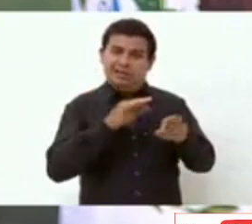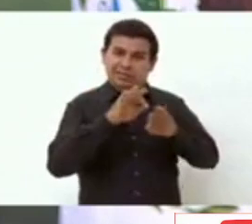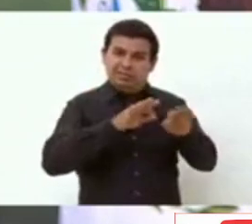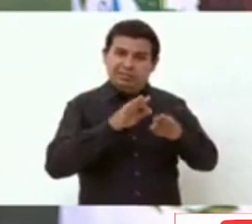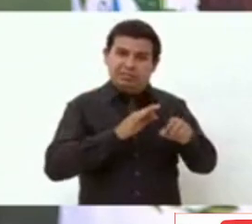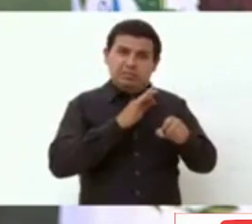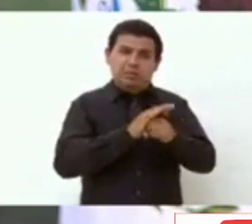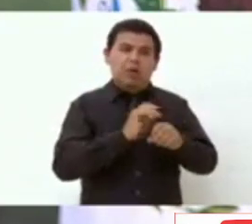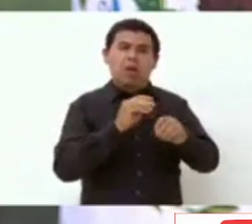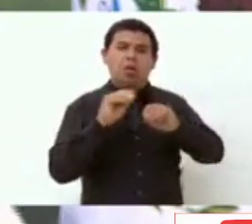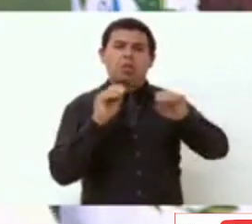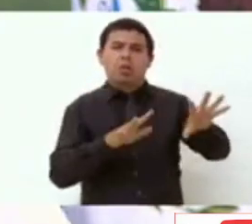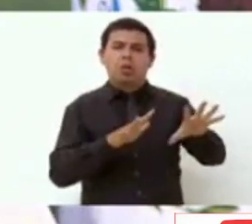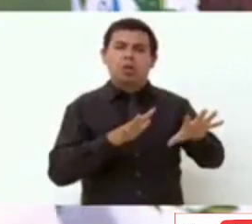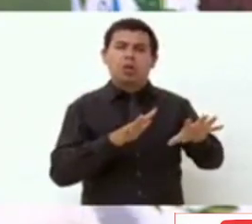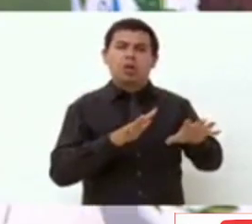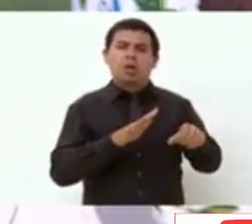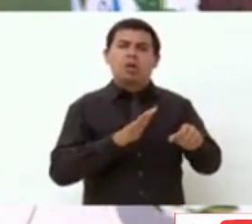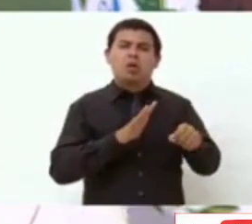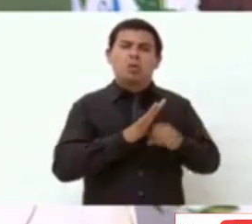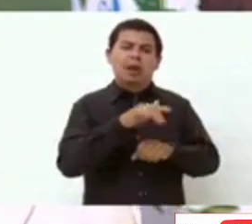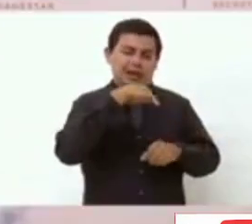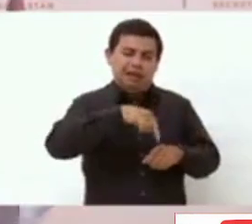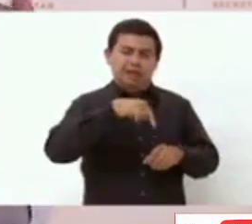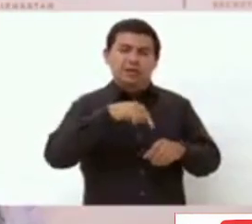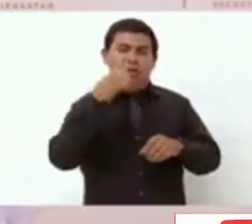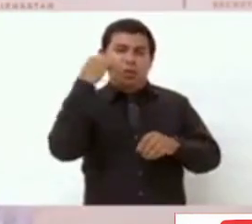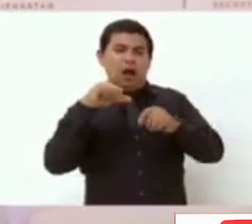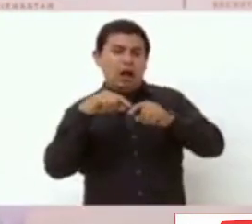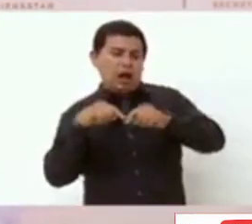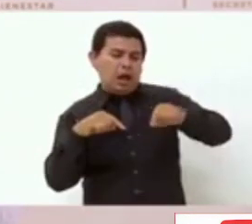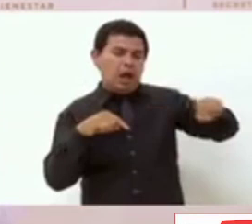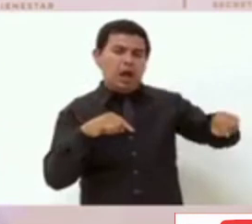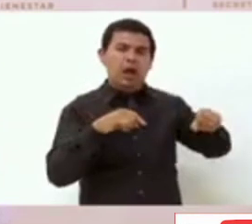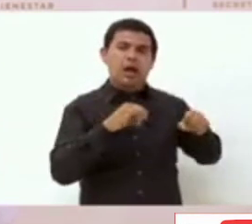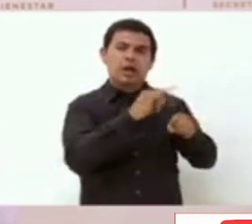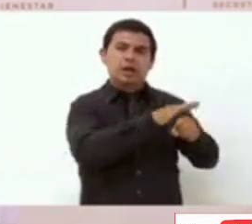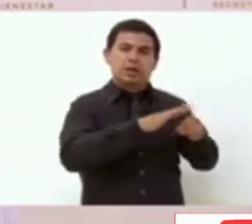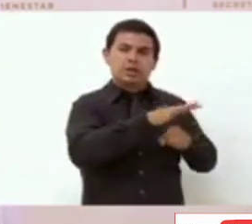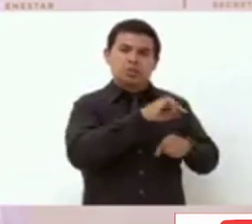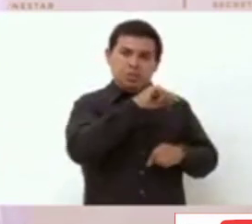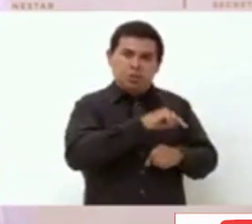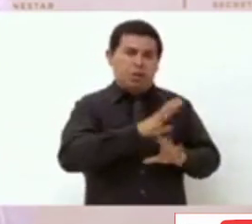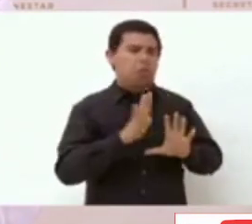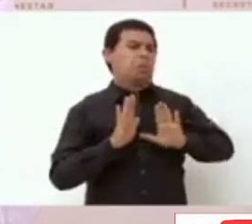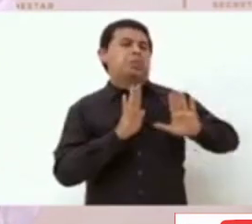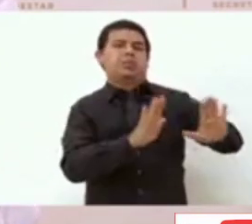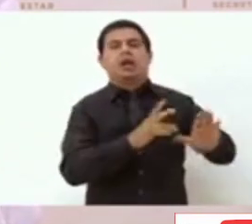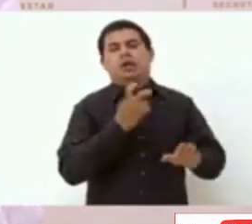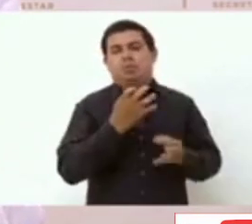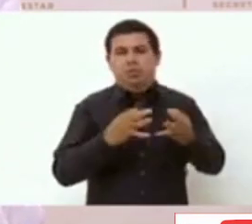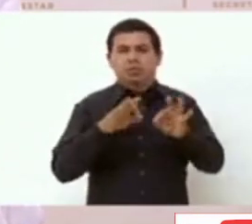quedado suspendido. Ya se reinició y el domingo